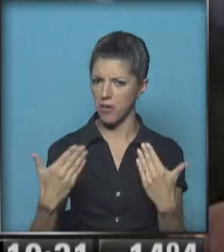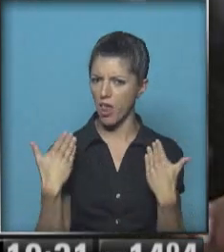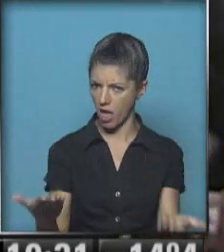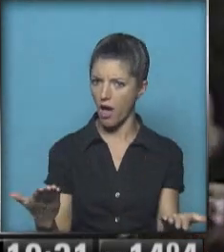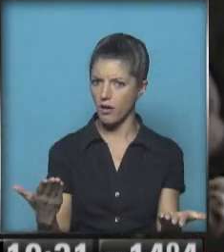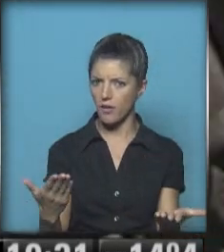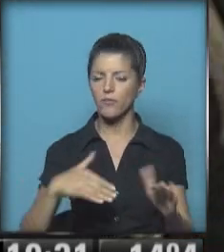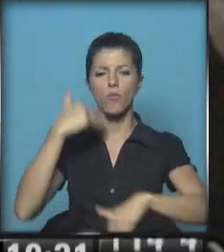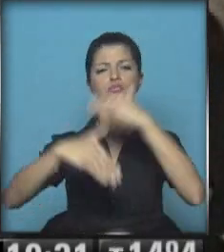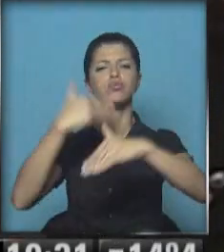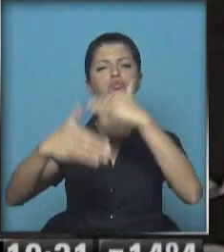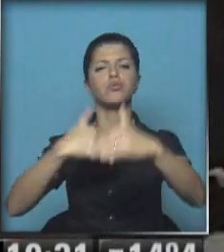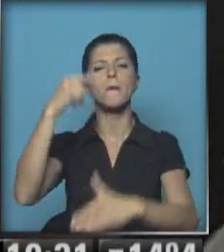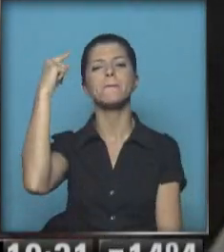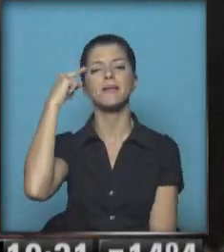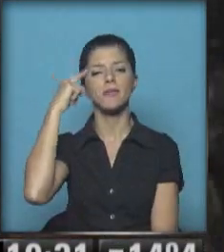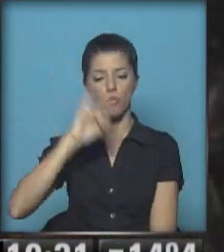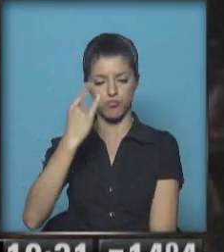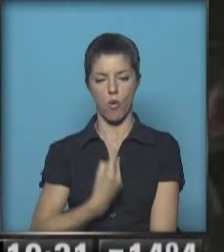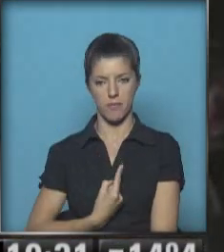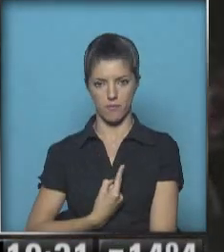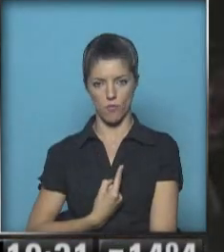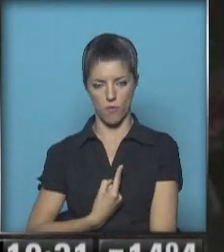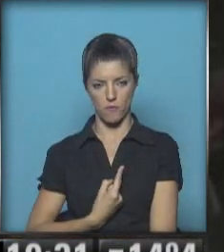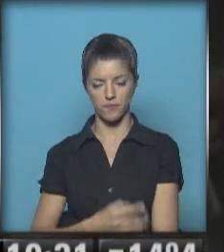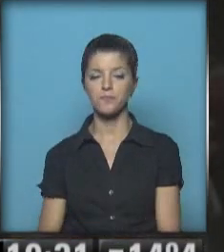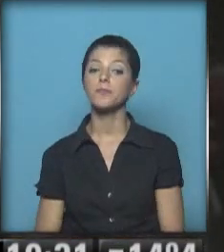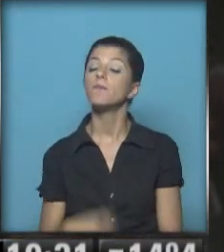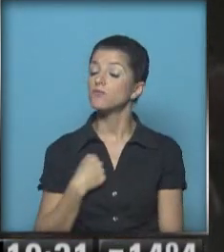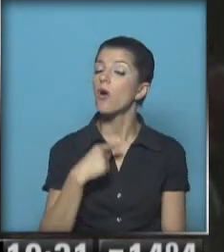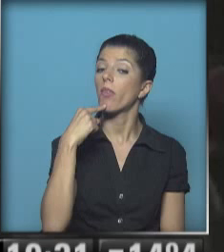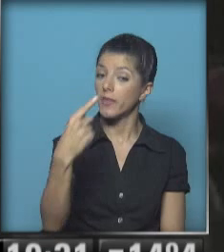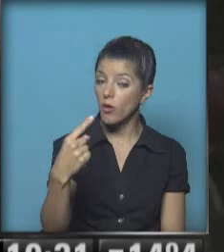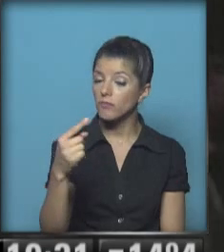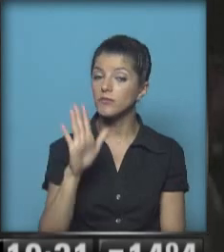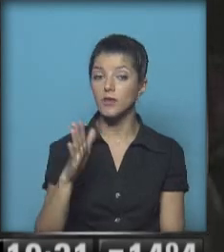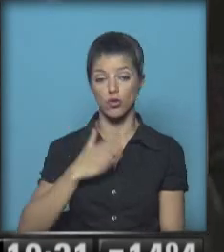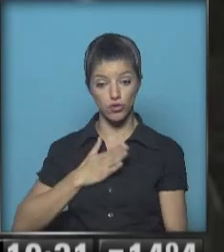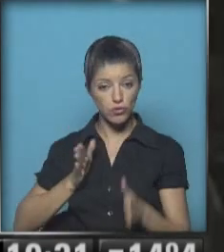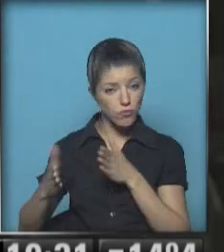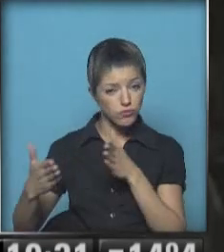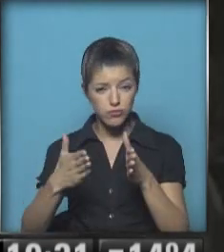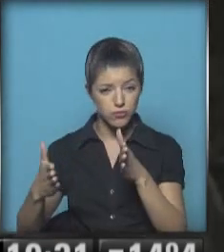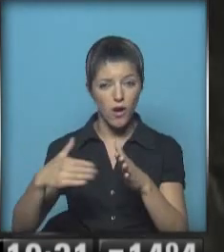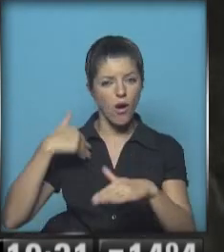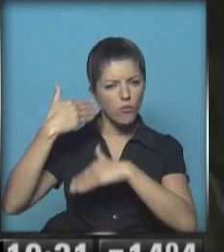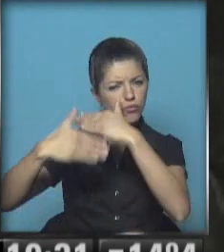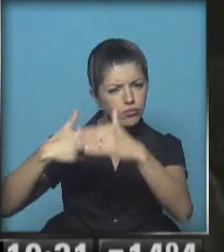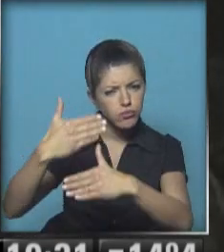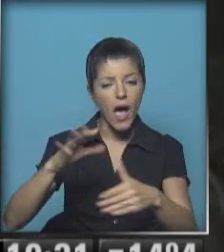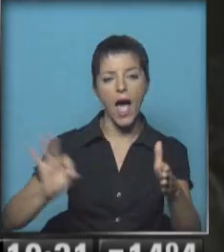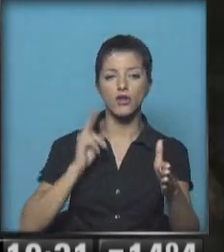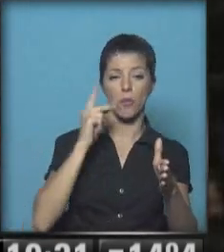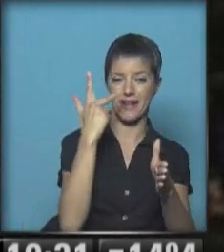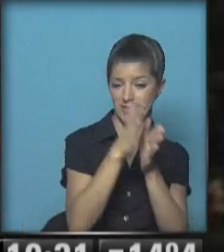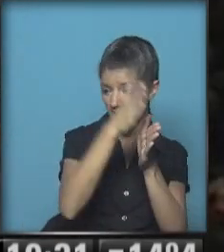a condición de creer en sí mismo. Yo digo que el camino que recorrimos nosotros del 2003 hasta